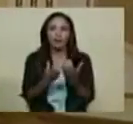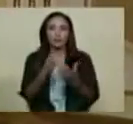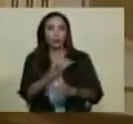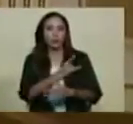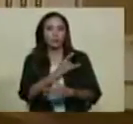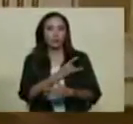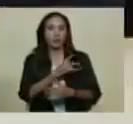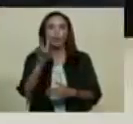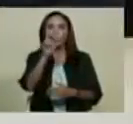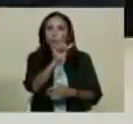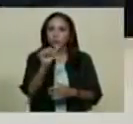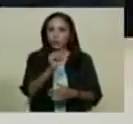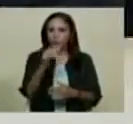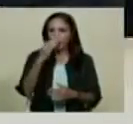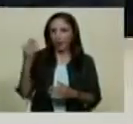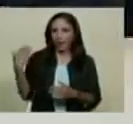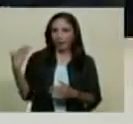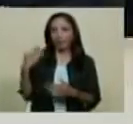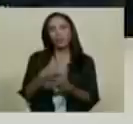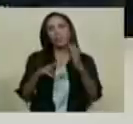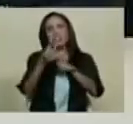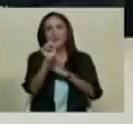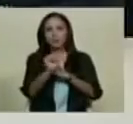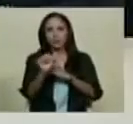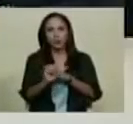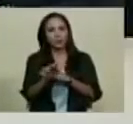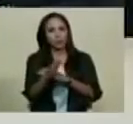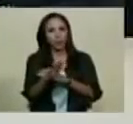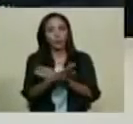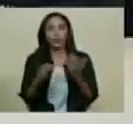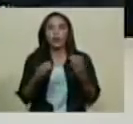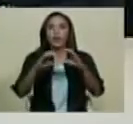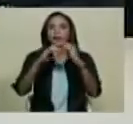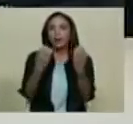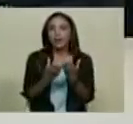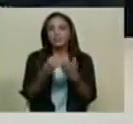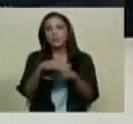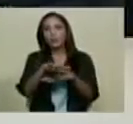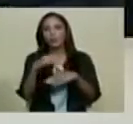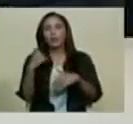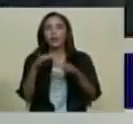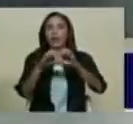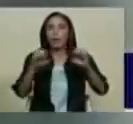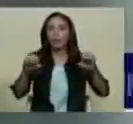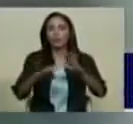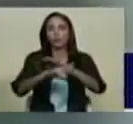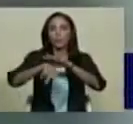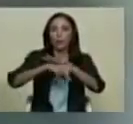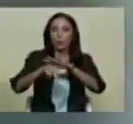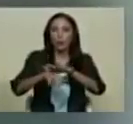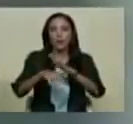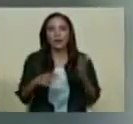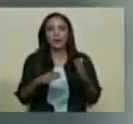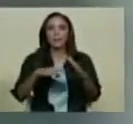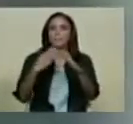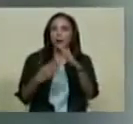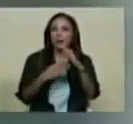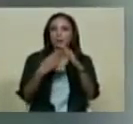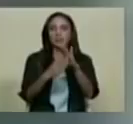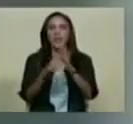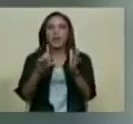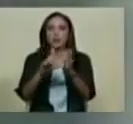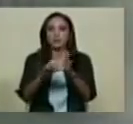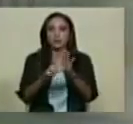el inicio de clases, tres semanas, el inicio de clases de la educación inicial y de la